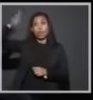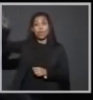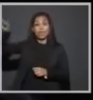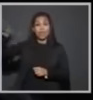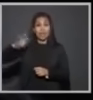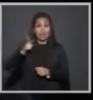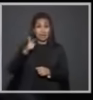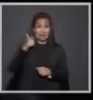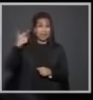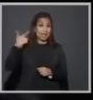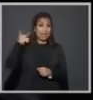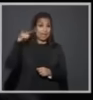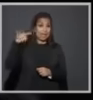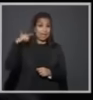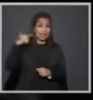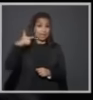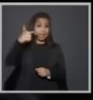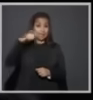que es